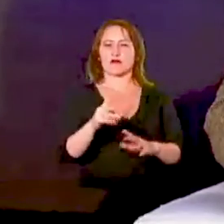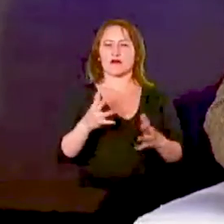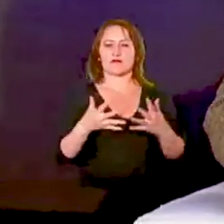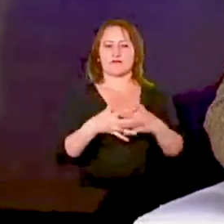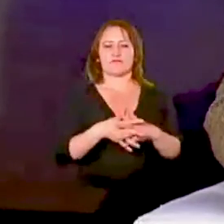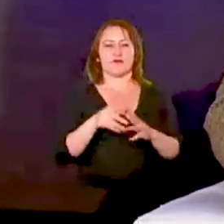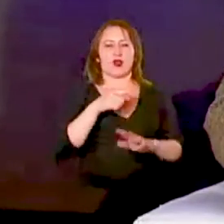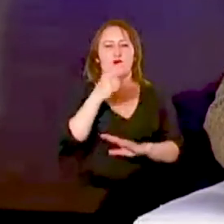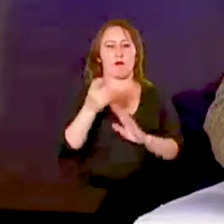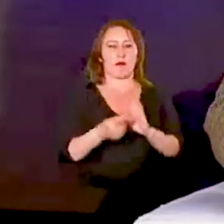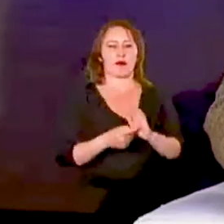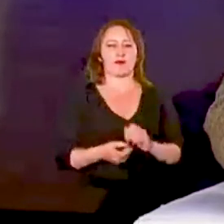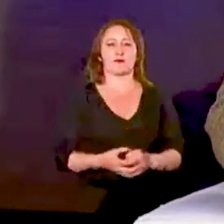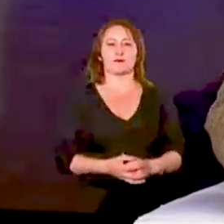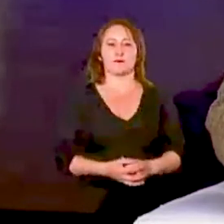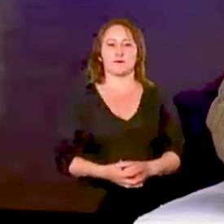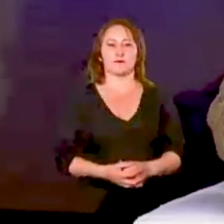integral.